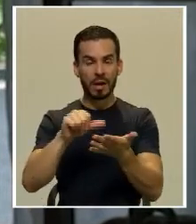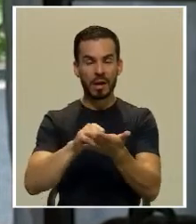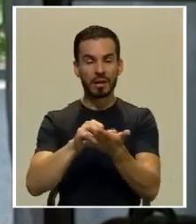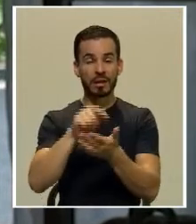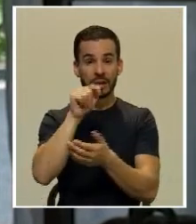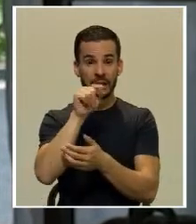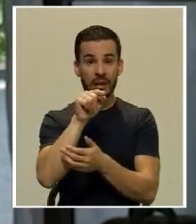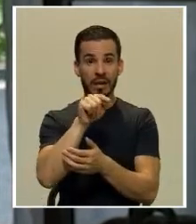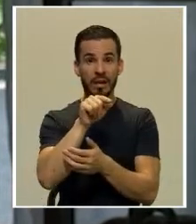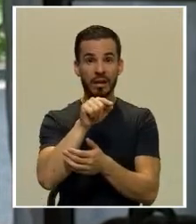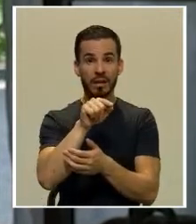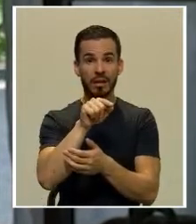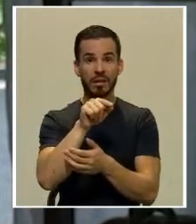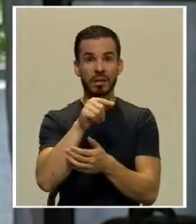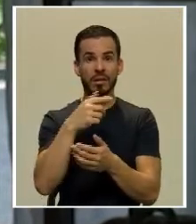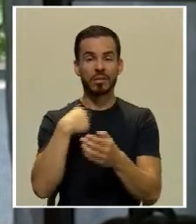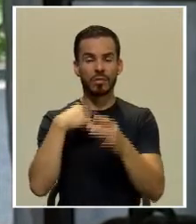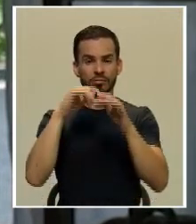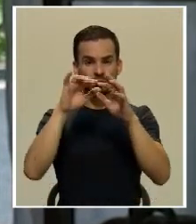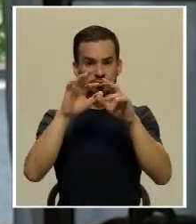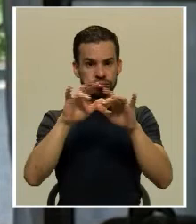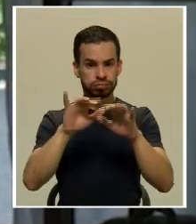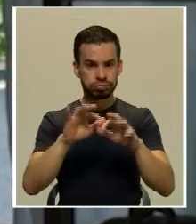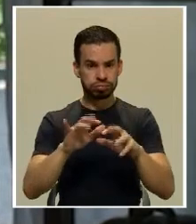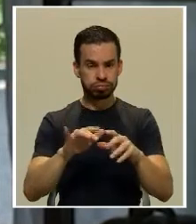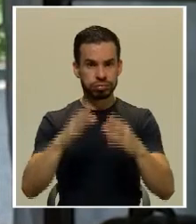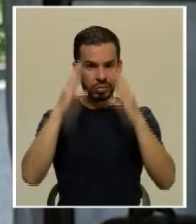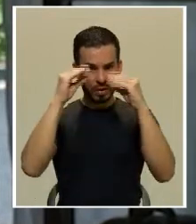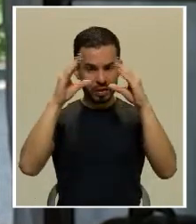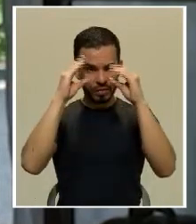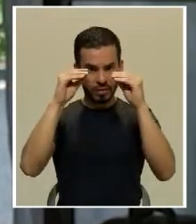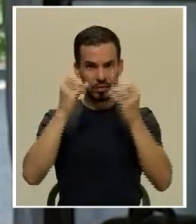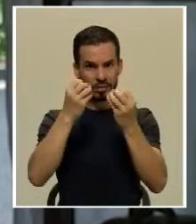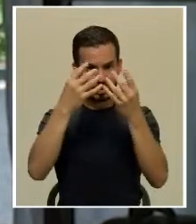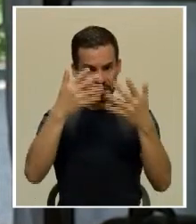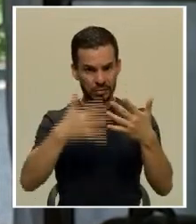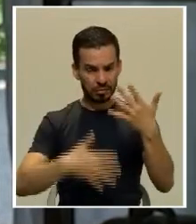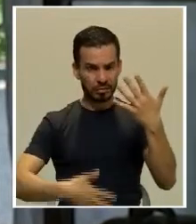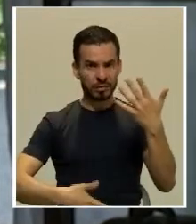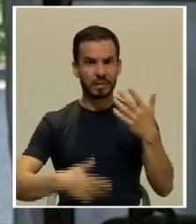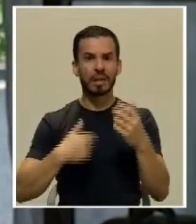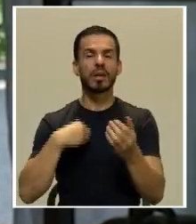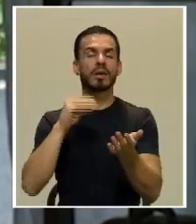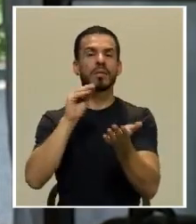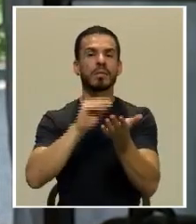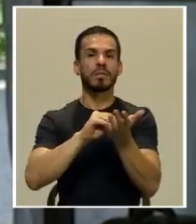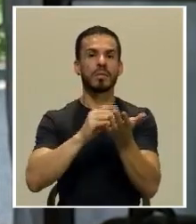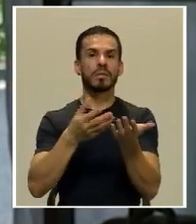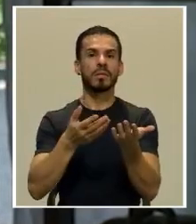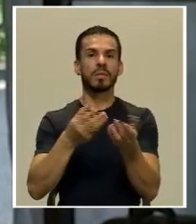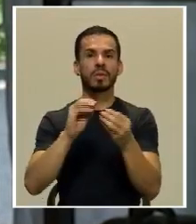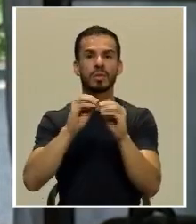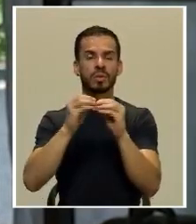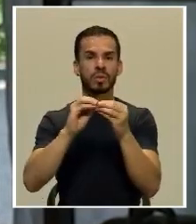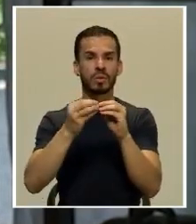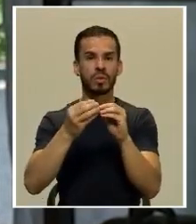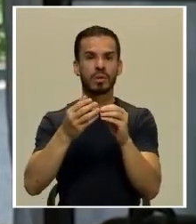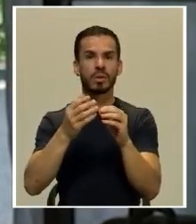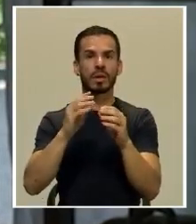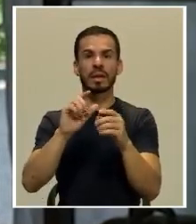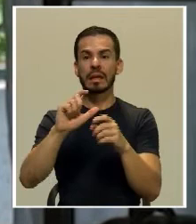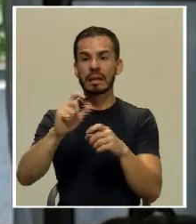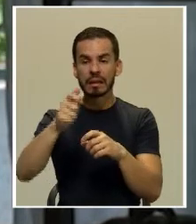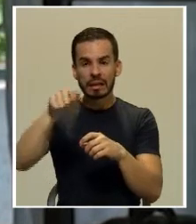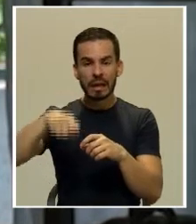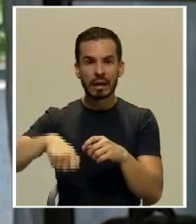cual nos hicieron llenar un montón de datos y obviamente ponerle los números de